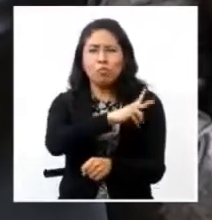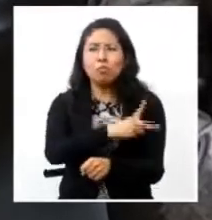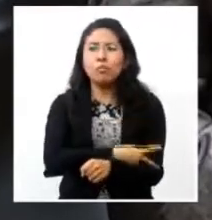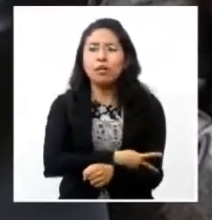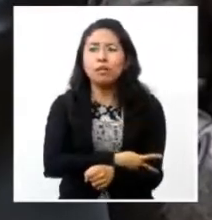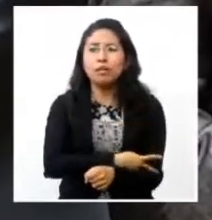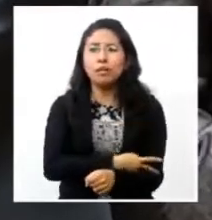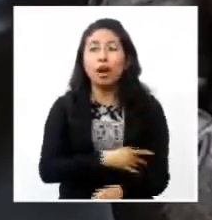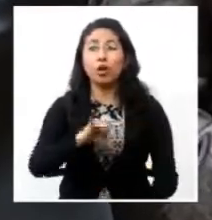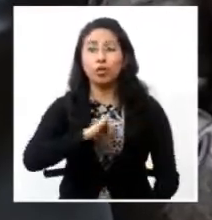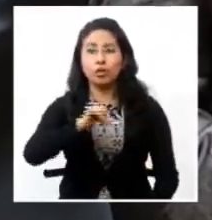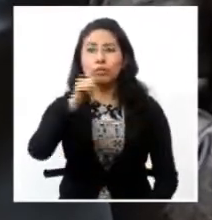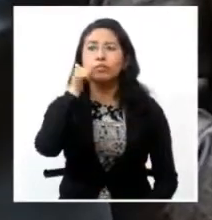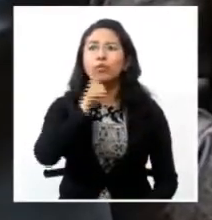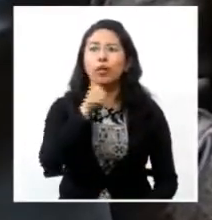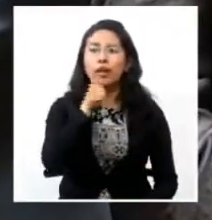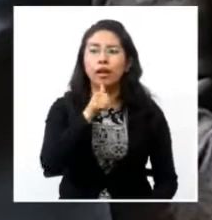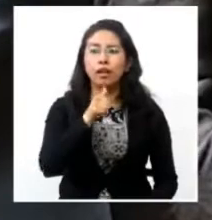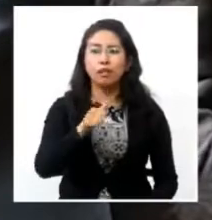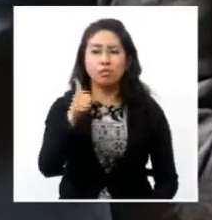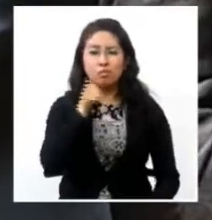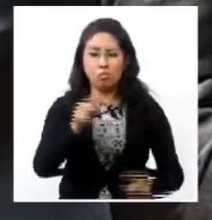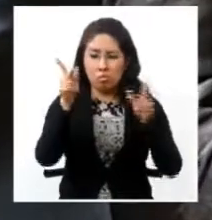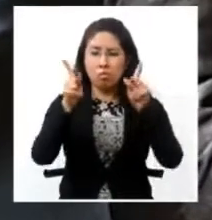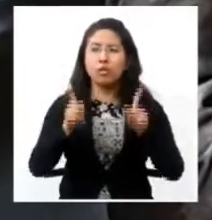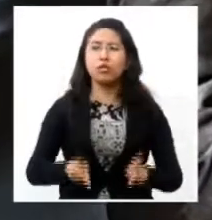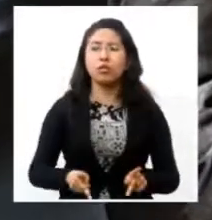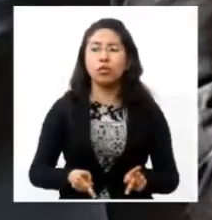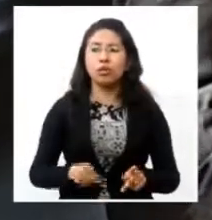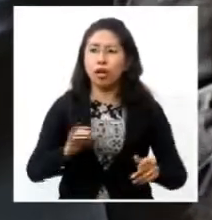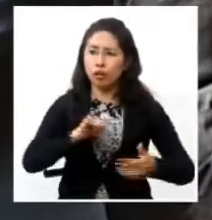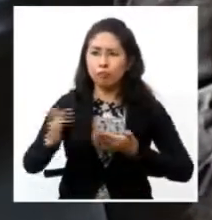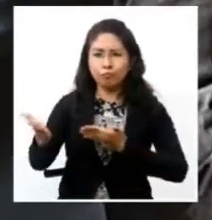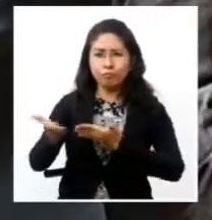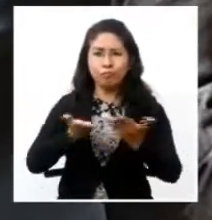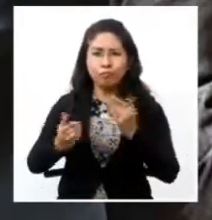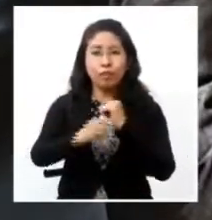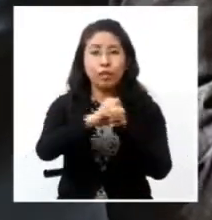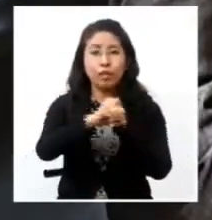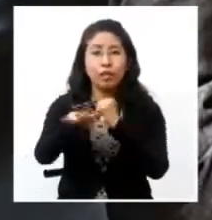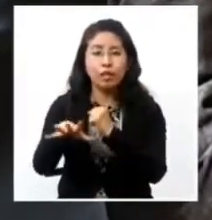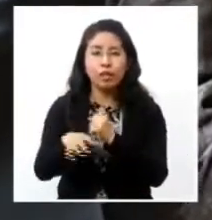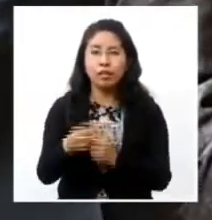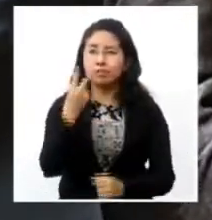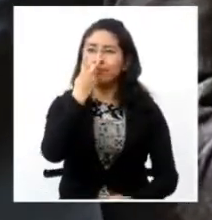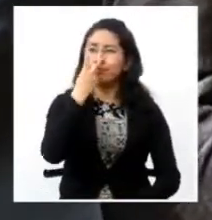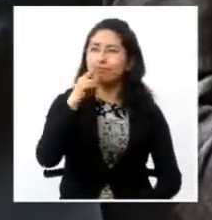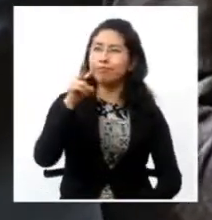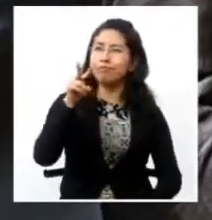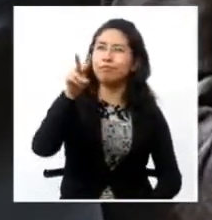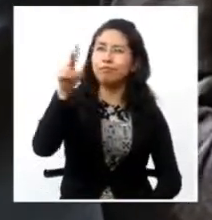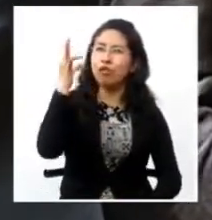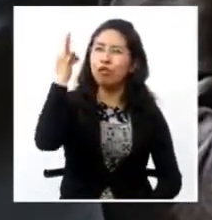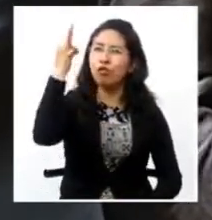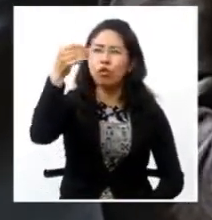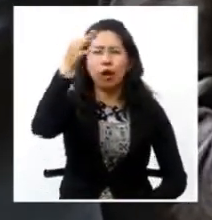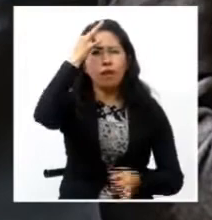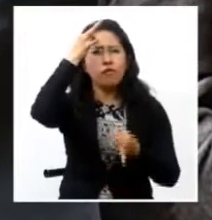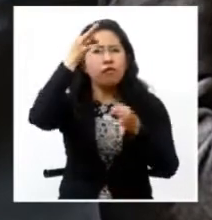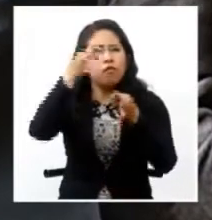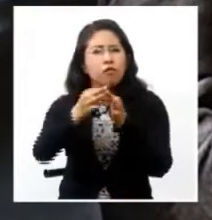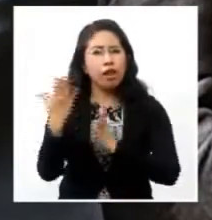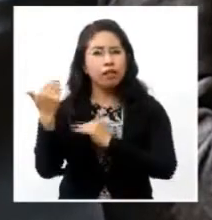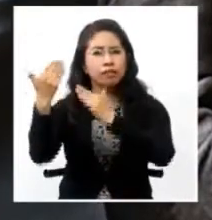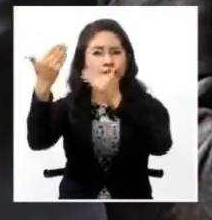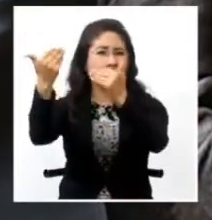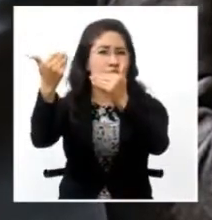como mujer, como ciudadana y como servidora pública, miro el futuro con fe y con